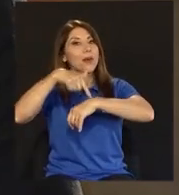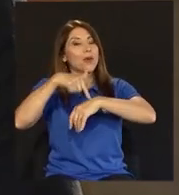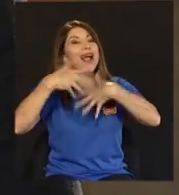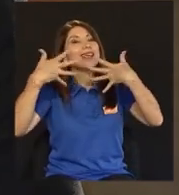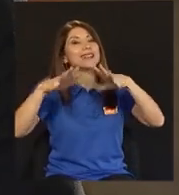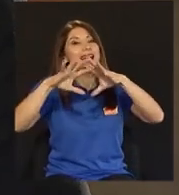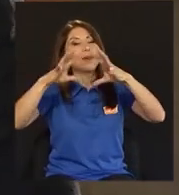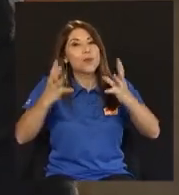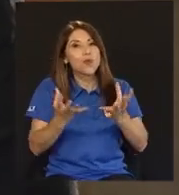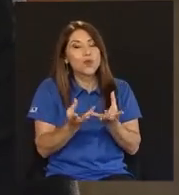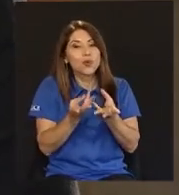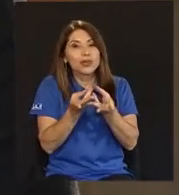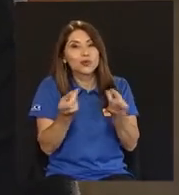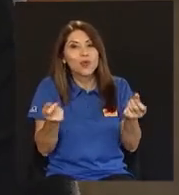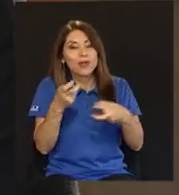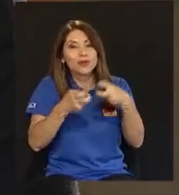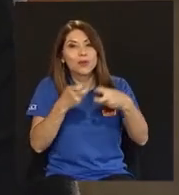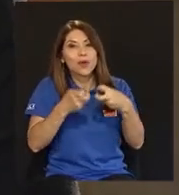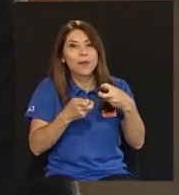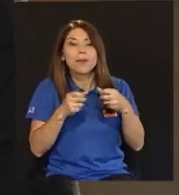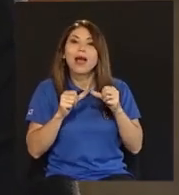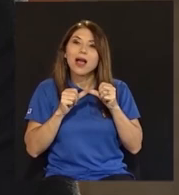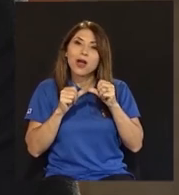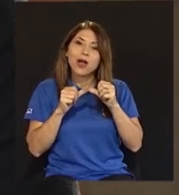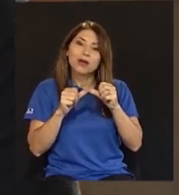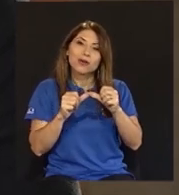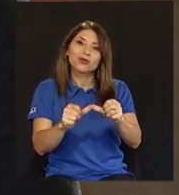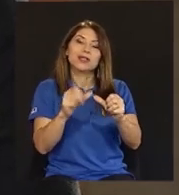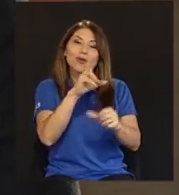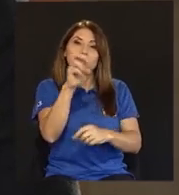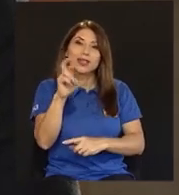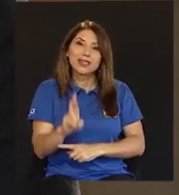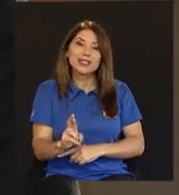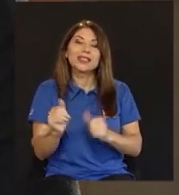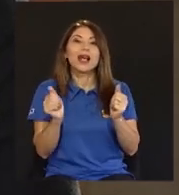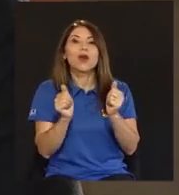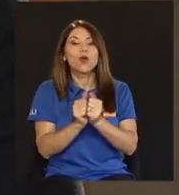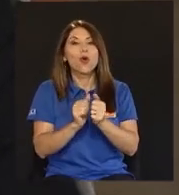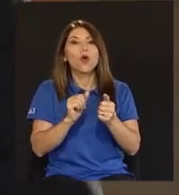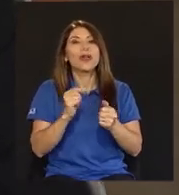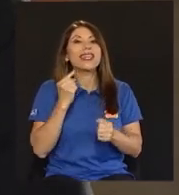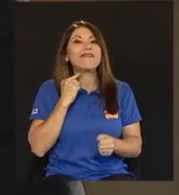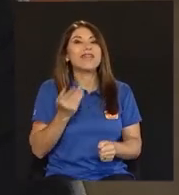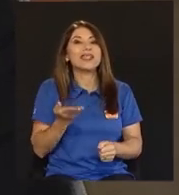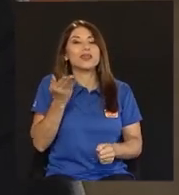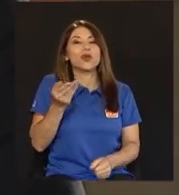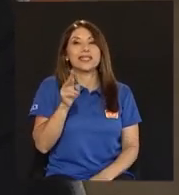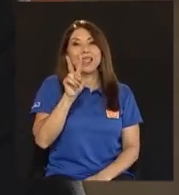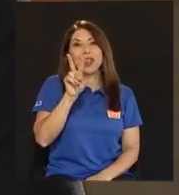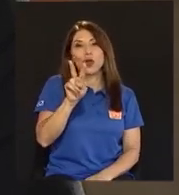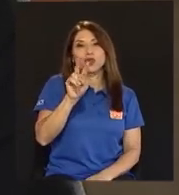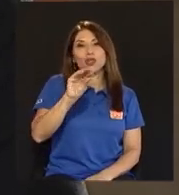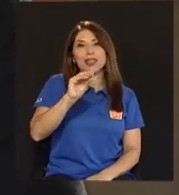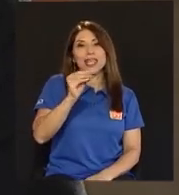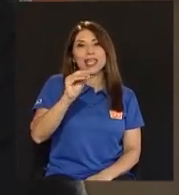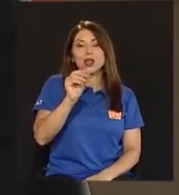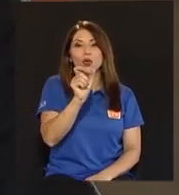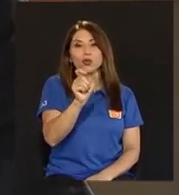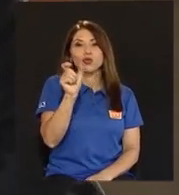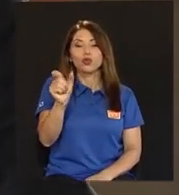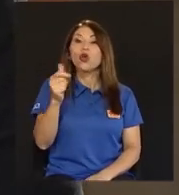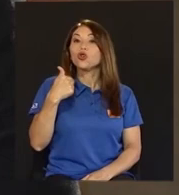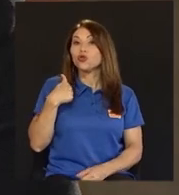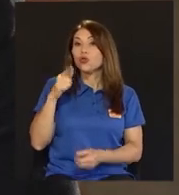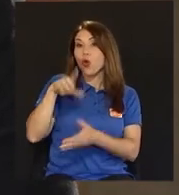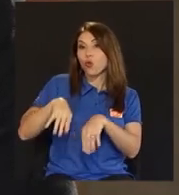problema de la inflación y Costa Rica seguía teniendo inflaciones de dos dígitos. Llevé un curso con un profesor, Houston McCulloch,